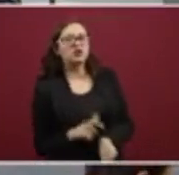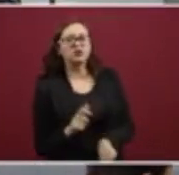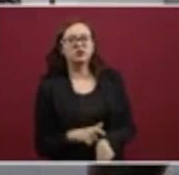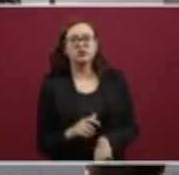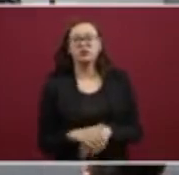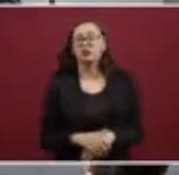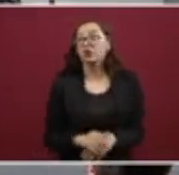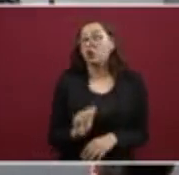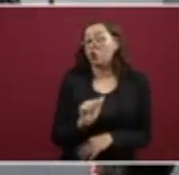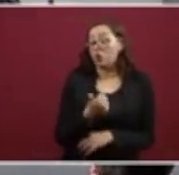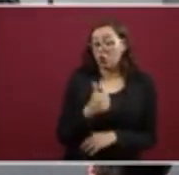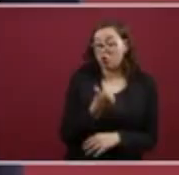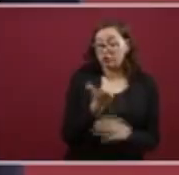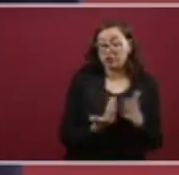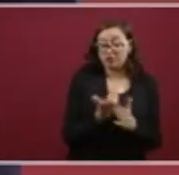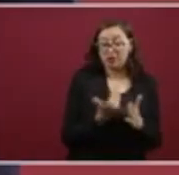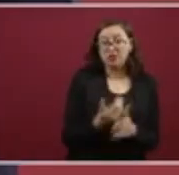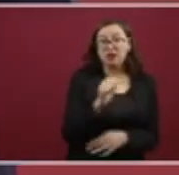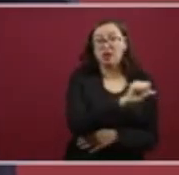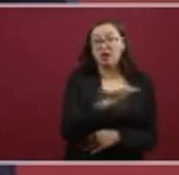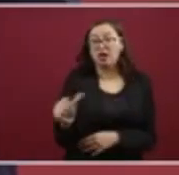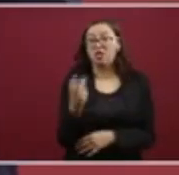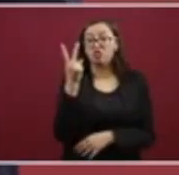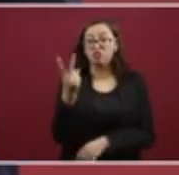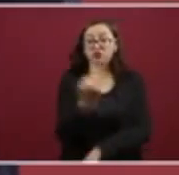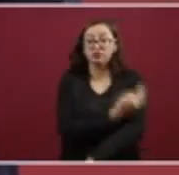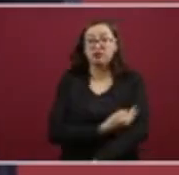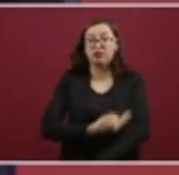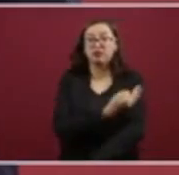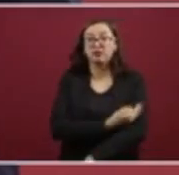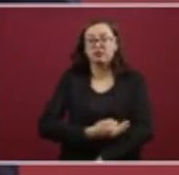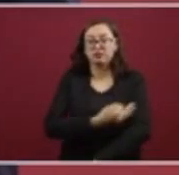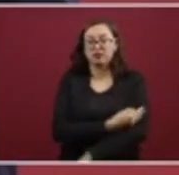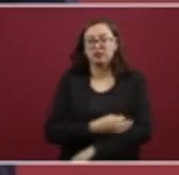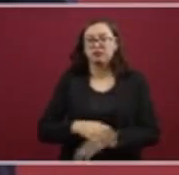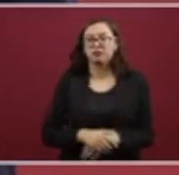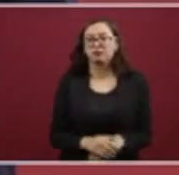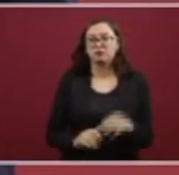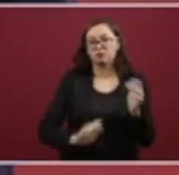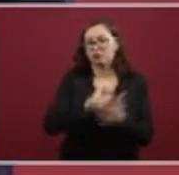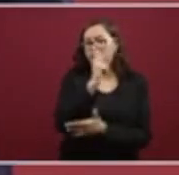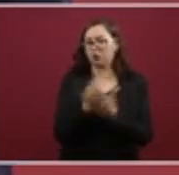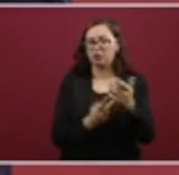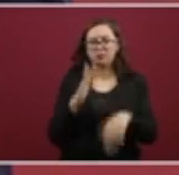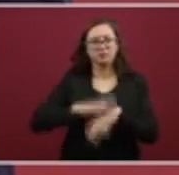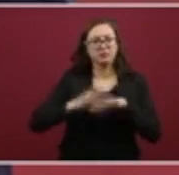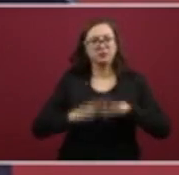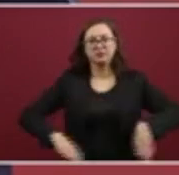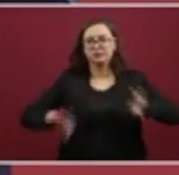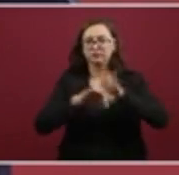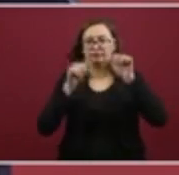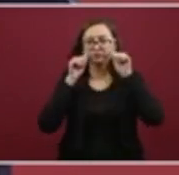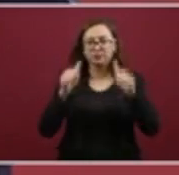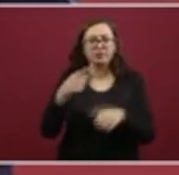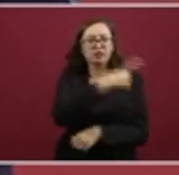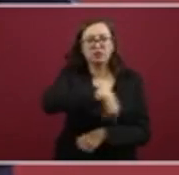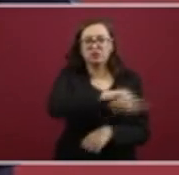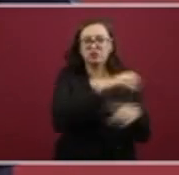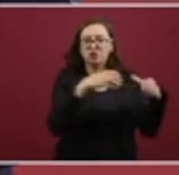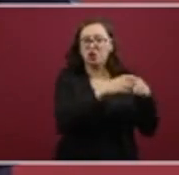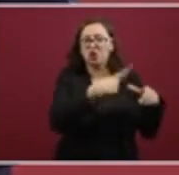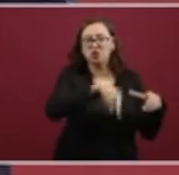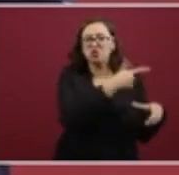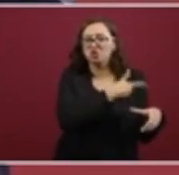De 11 hasta las 2 voy a tratar estos asuntos, son los programas prioritarios, todos los que no les gustan a los